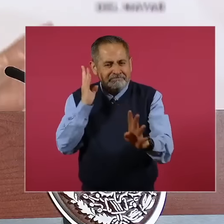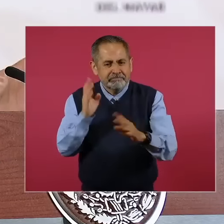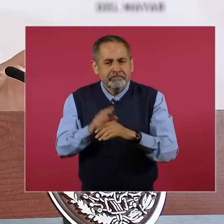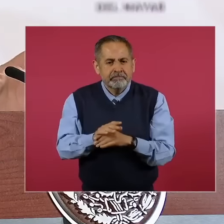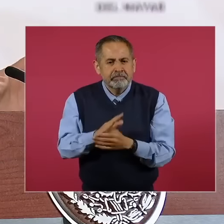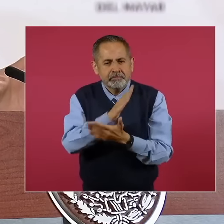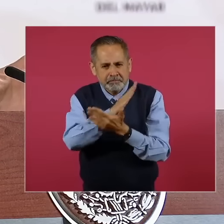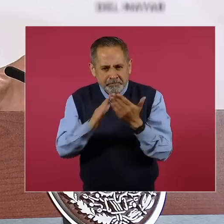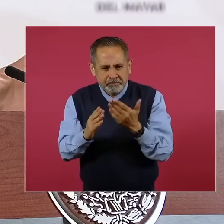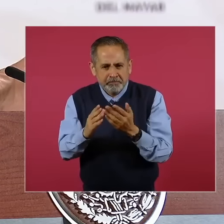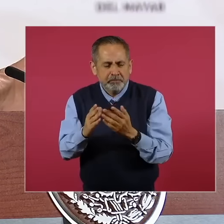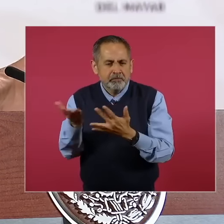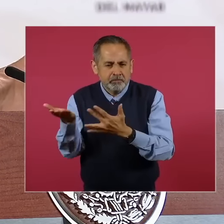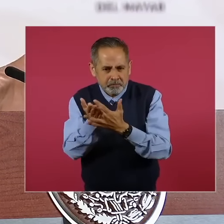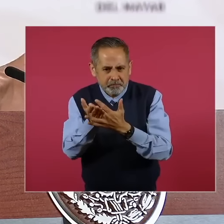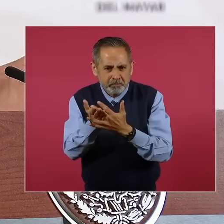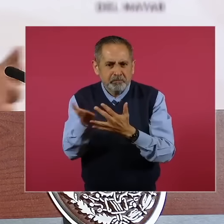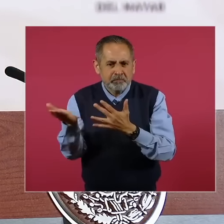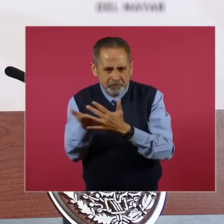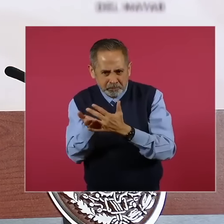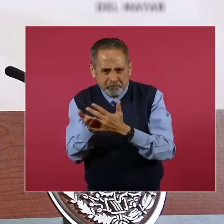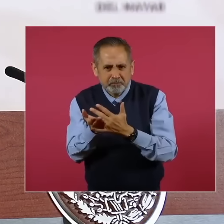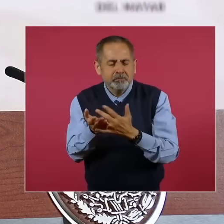por parte,